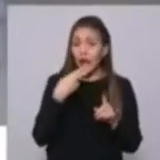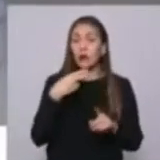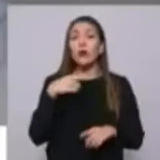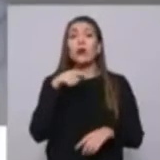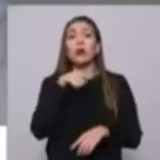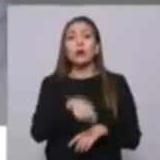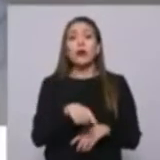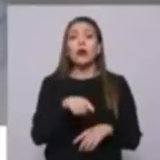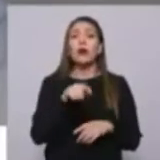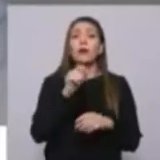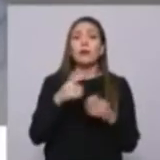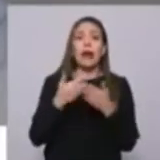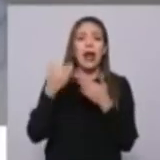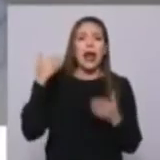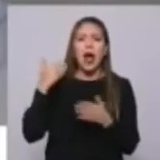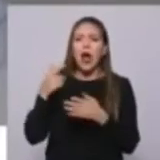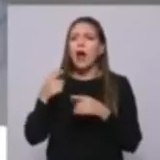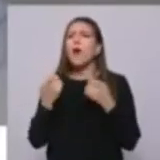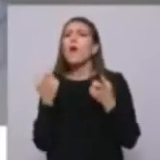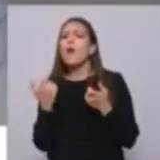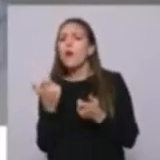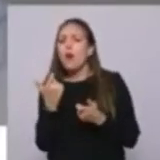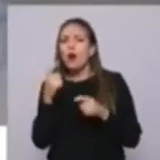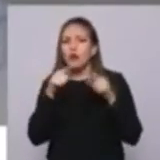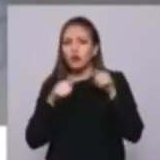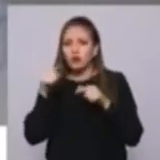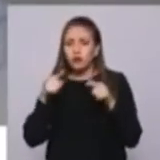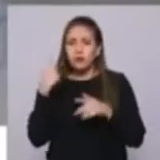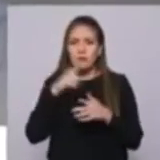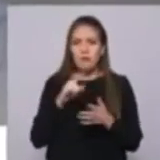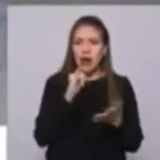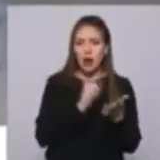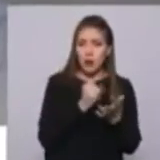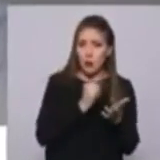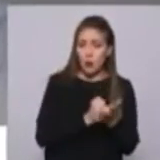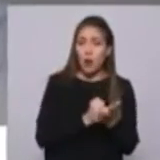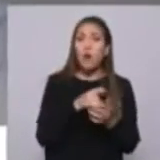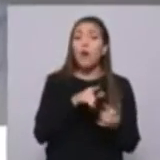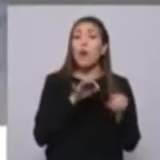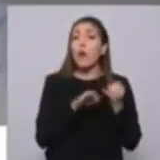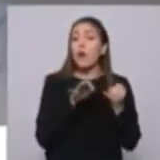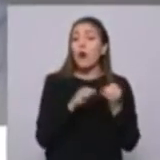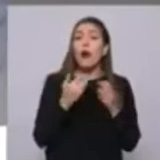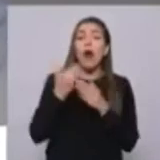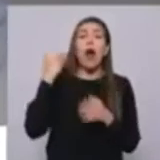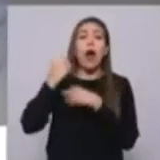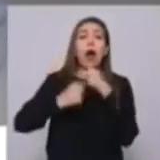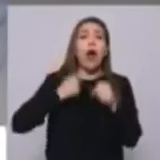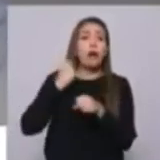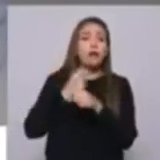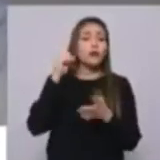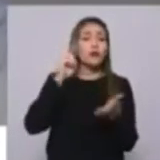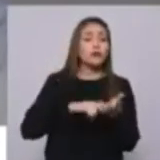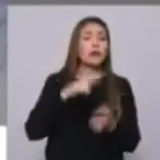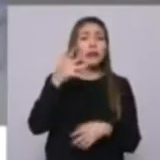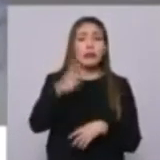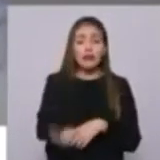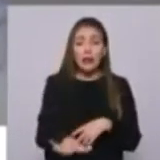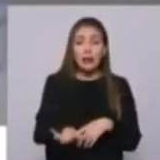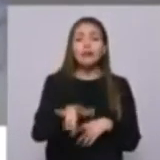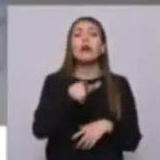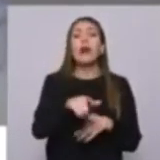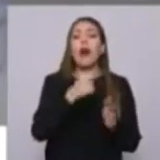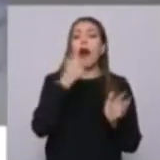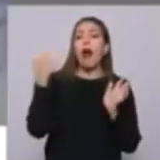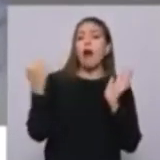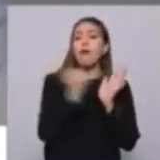la política fiscal que se hizo fue en el año 2010, cuando se aprobó por el Congreso de la Unión